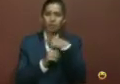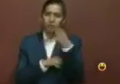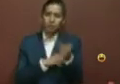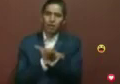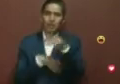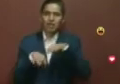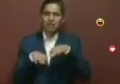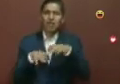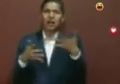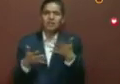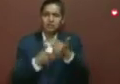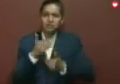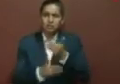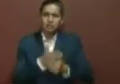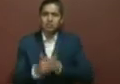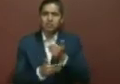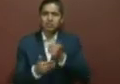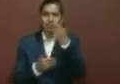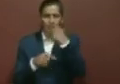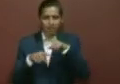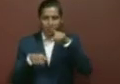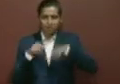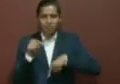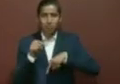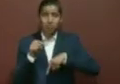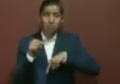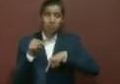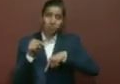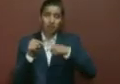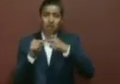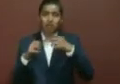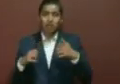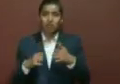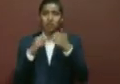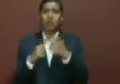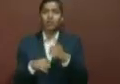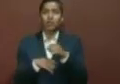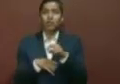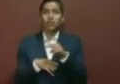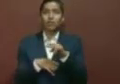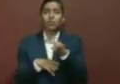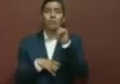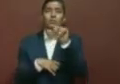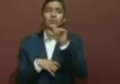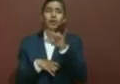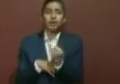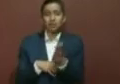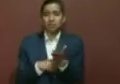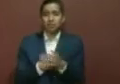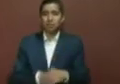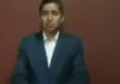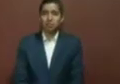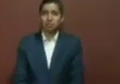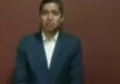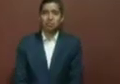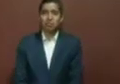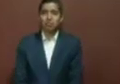qué trabajos están haciendo para eliminar pues la alerta de la USDA. Tú